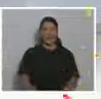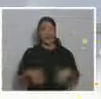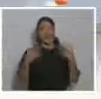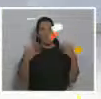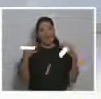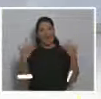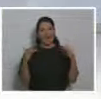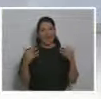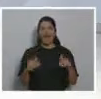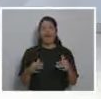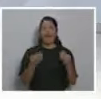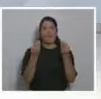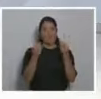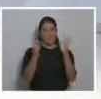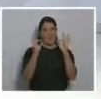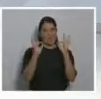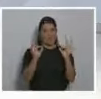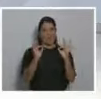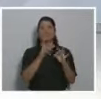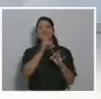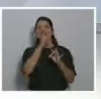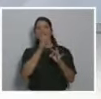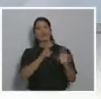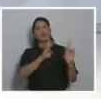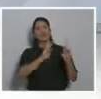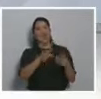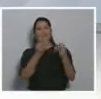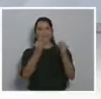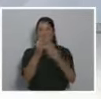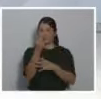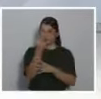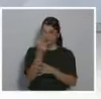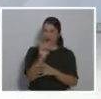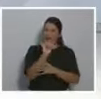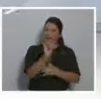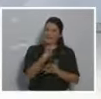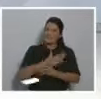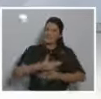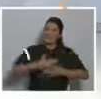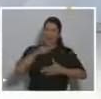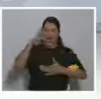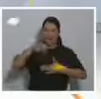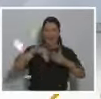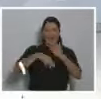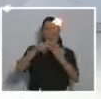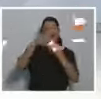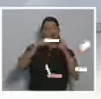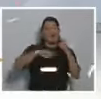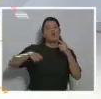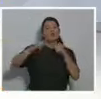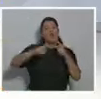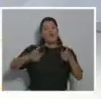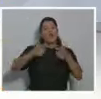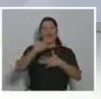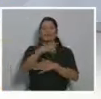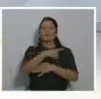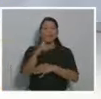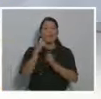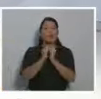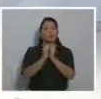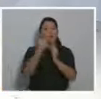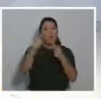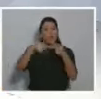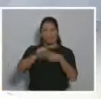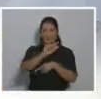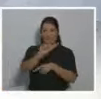665 mil colores. ¡Eso! Muy bien. ¡Wow! Muy bien, de verdad que estuvimos regalones. Así de bien se pasa aquí en la Rueda de la Fortuna. Gracias por acompañarnos. Nos vemos